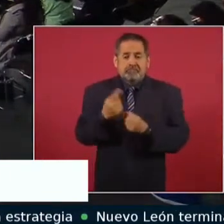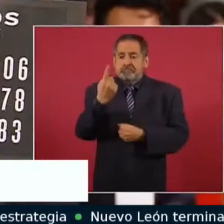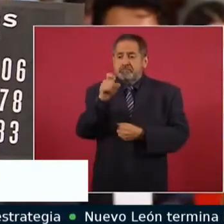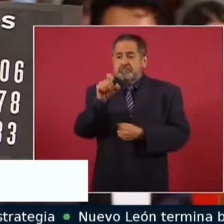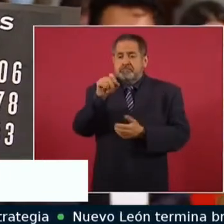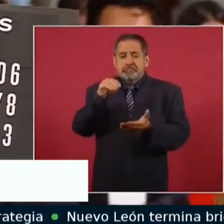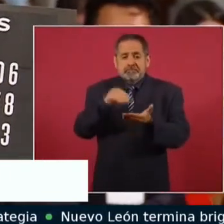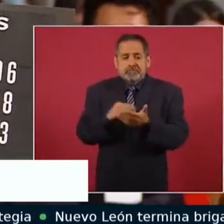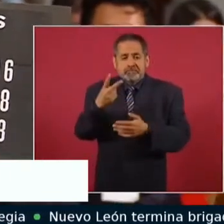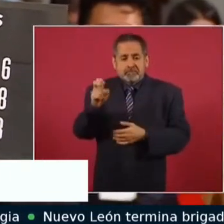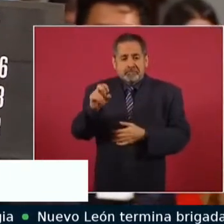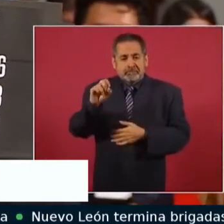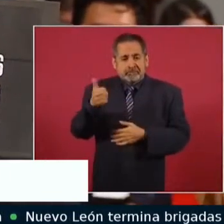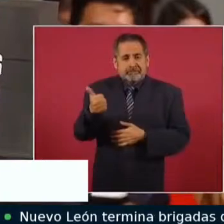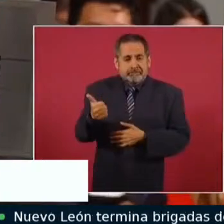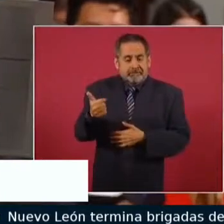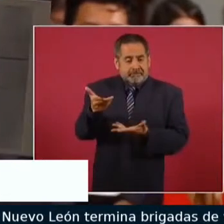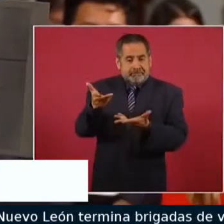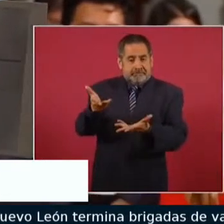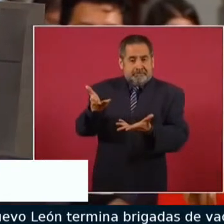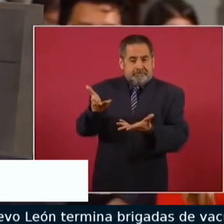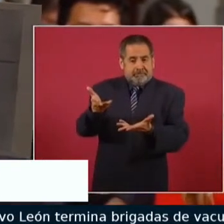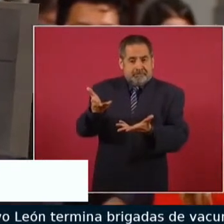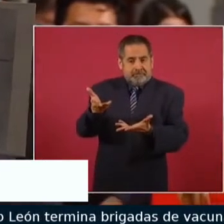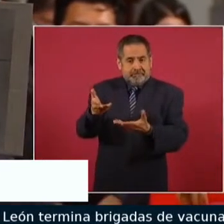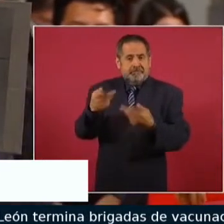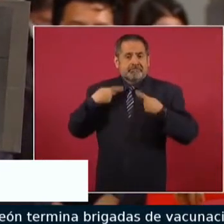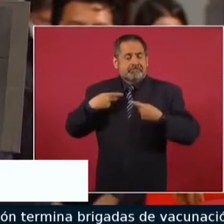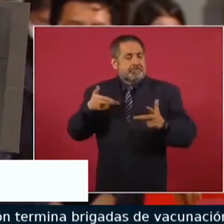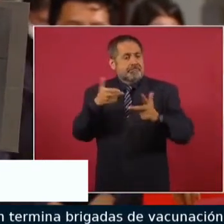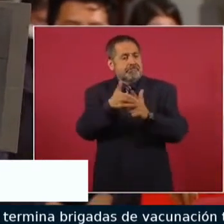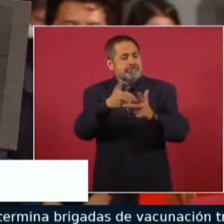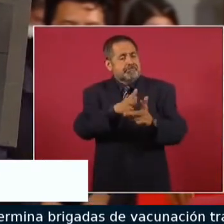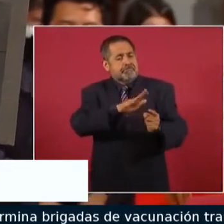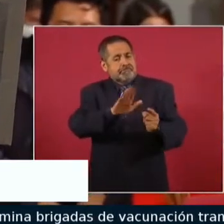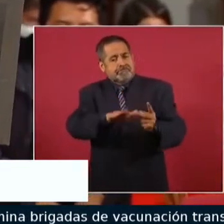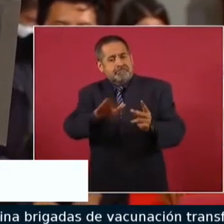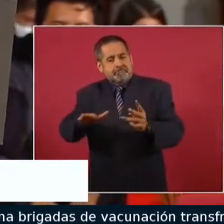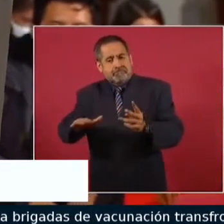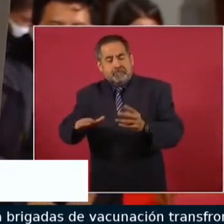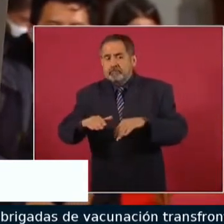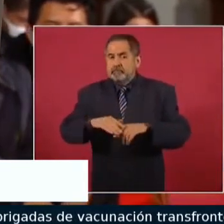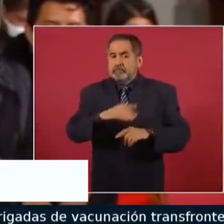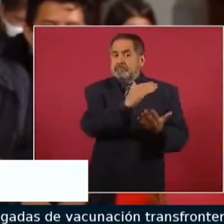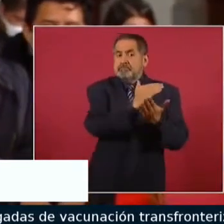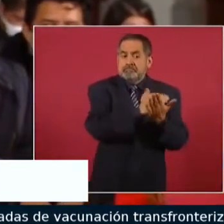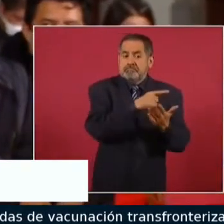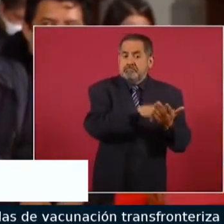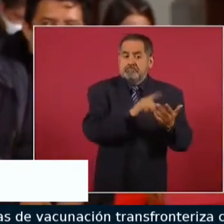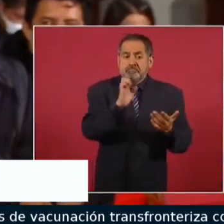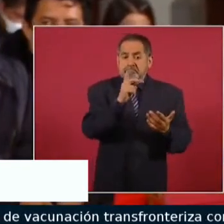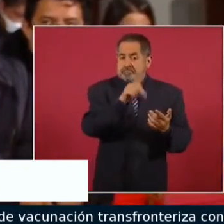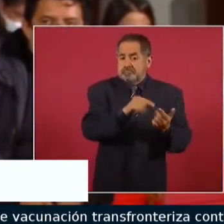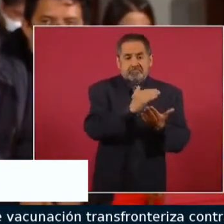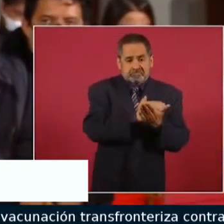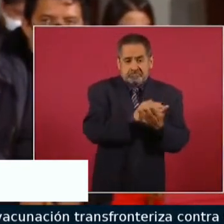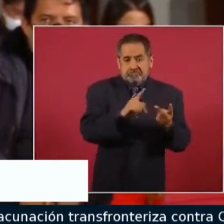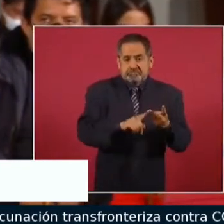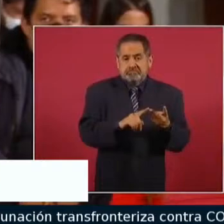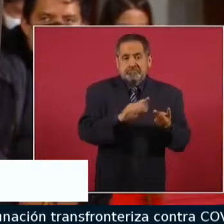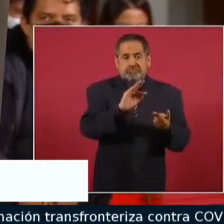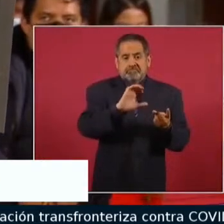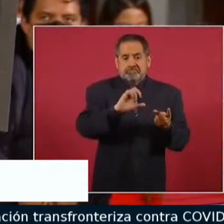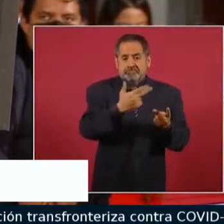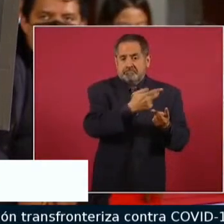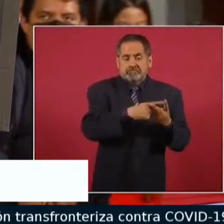ser periodista de estos temas. Y si sí la entiende, pero de cualquier forma exige que se cambie una estrategia que por primera vez desde el inicio de la guerra contra el narcotráfico